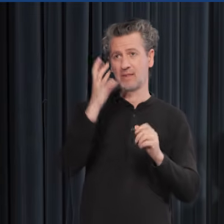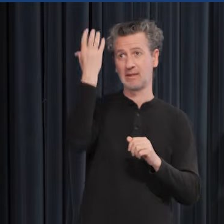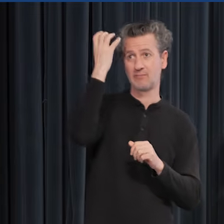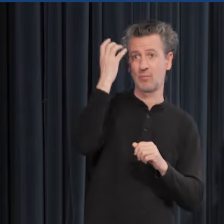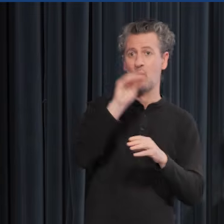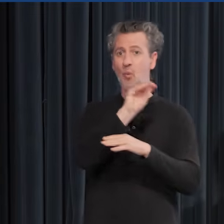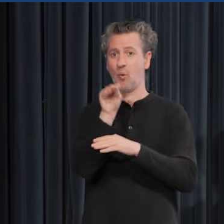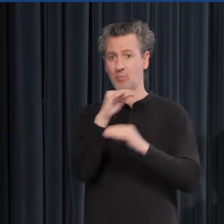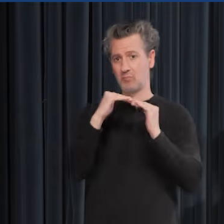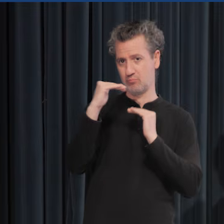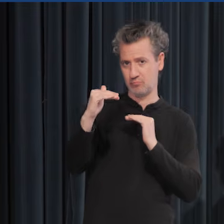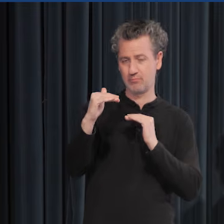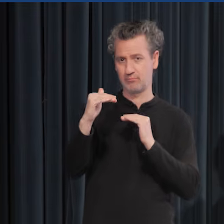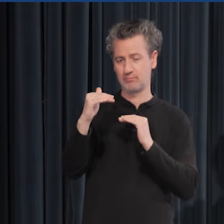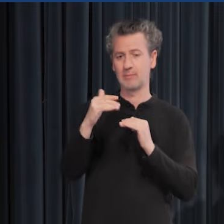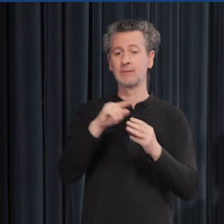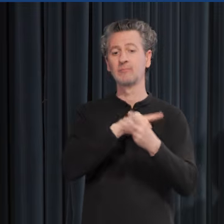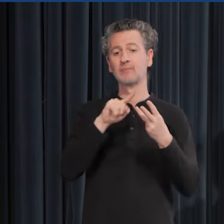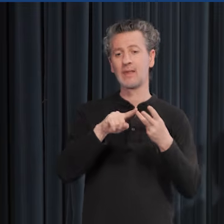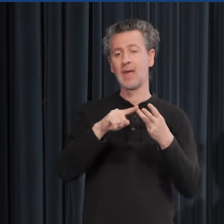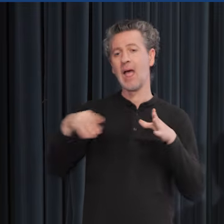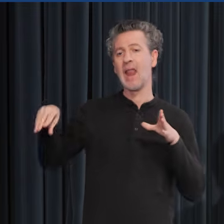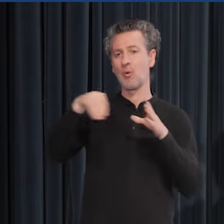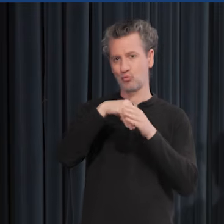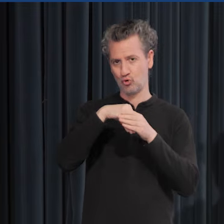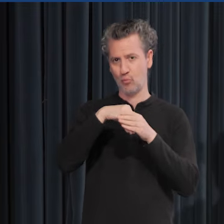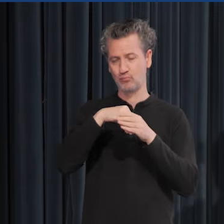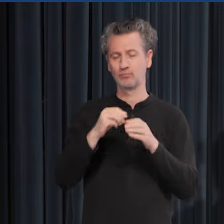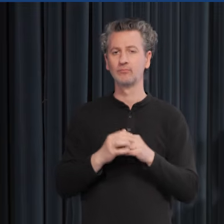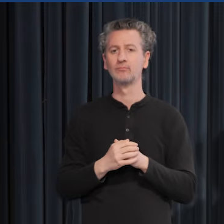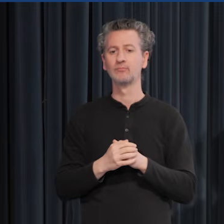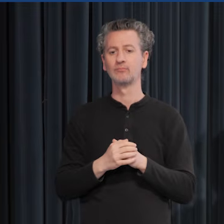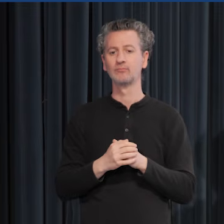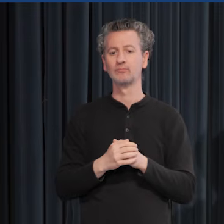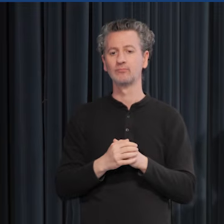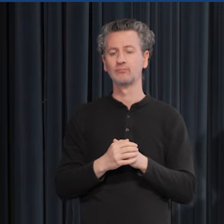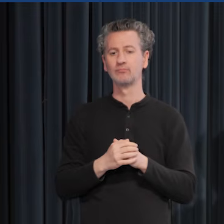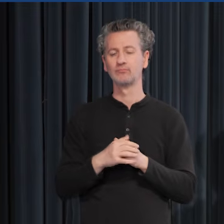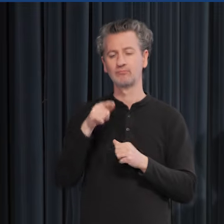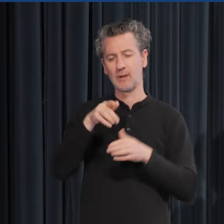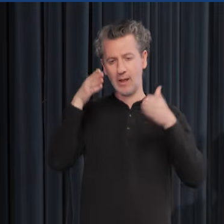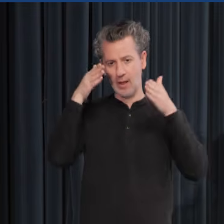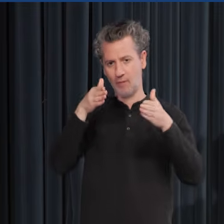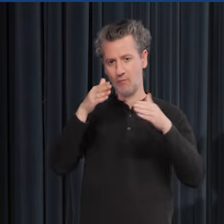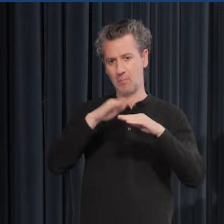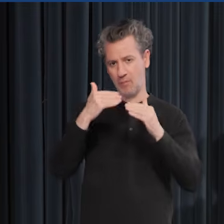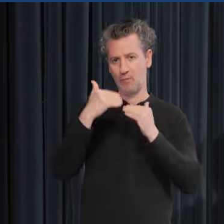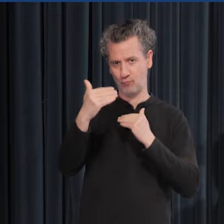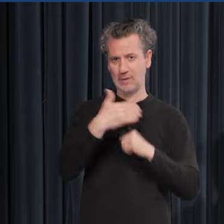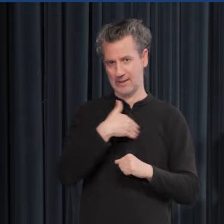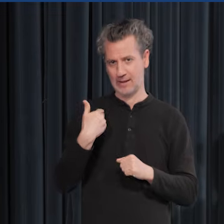sostenibilidad medioambiental. Y por último, la inclusión. Es uno de los enfoques que quiere llevar.